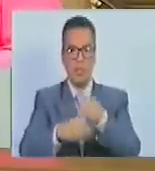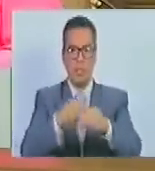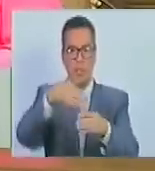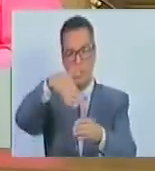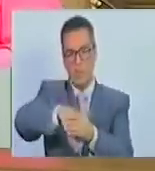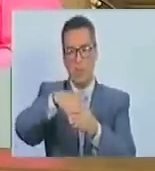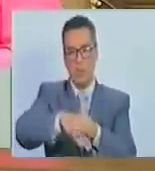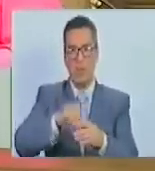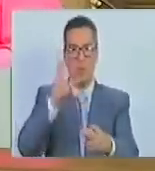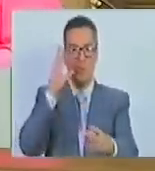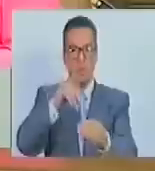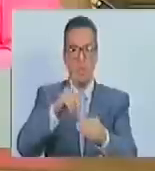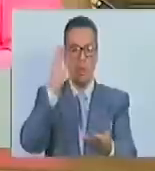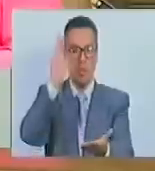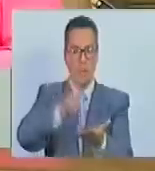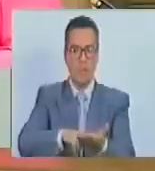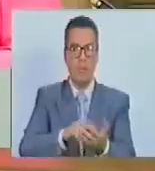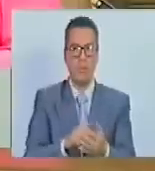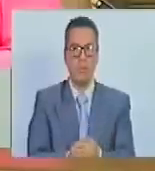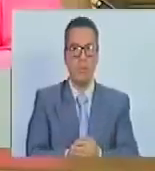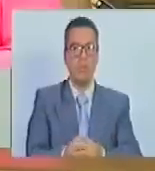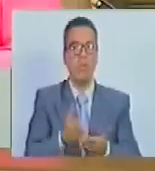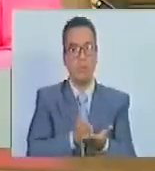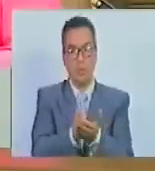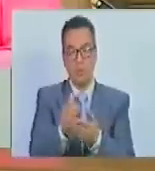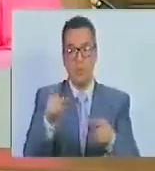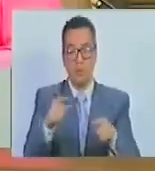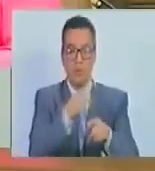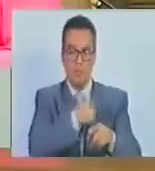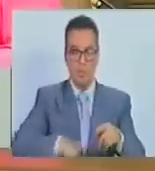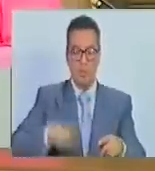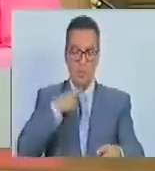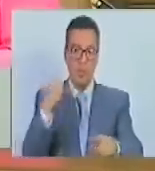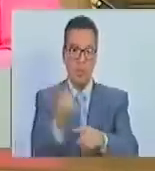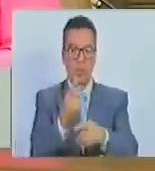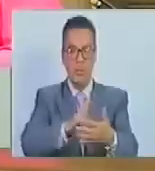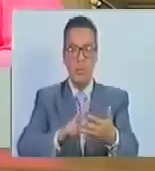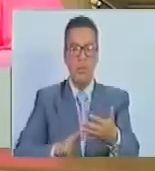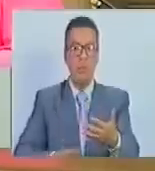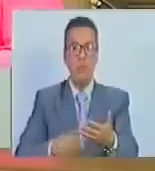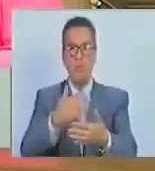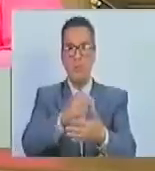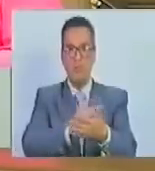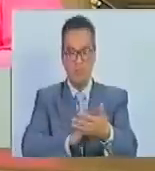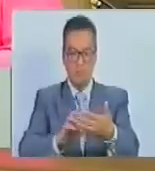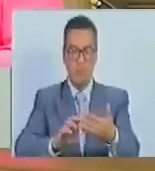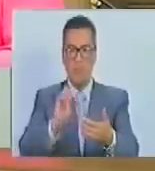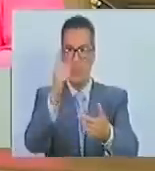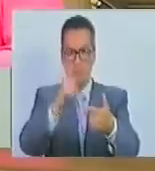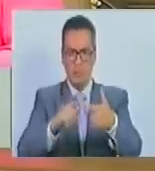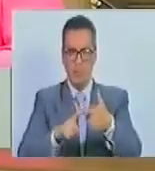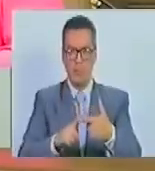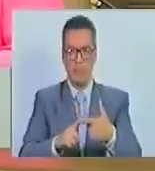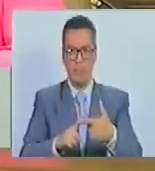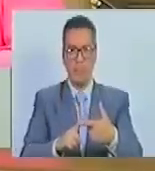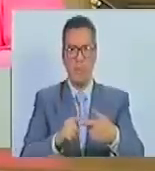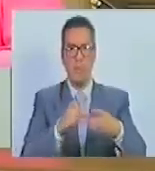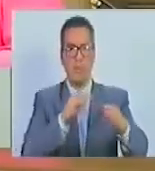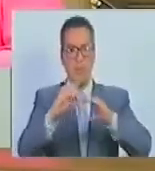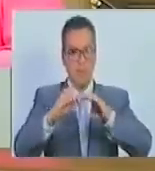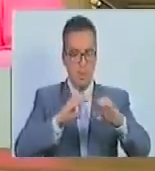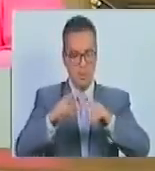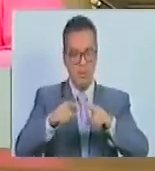votación, resultó aprobada. A continuación, el presidente ordenó dar lectura a la cuenta. Primero, comunicaciones